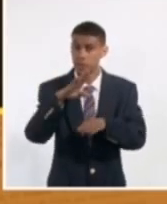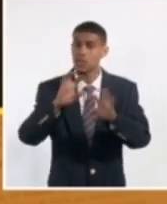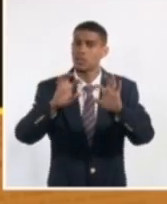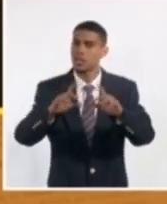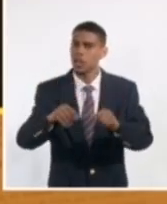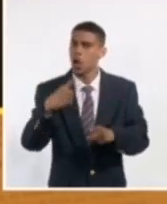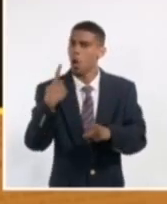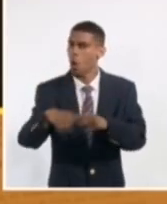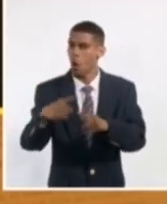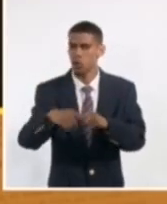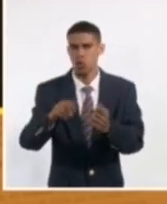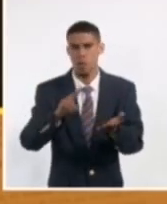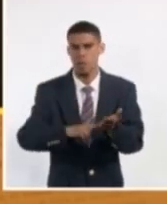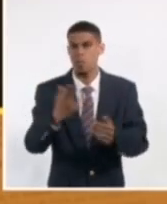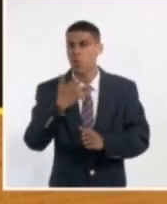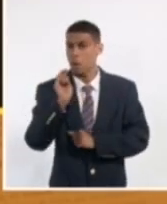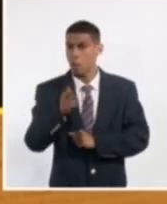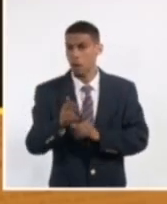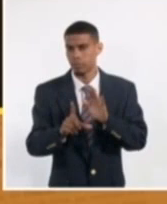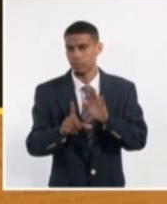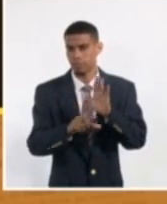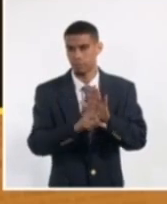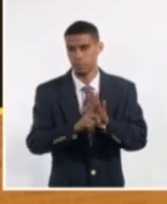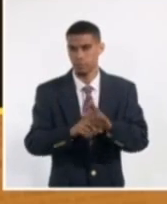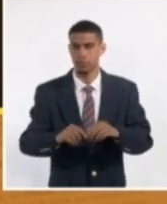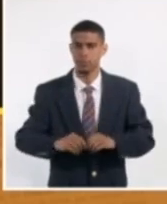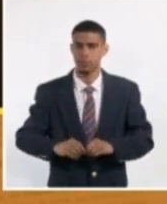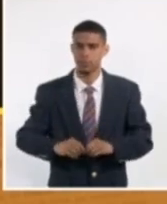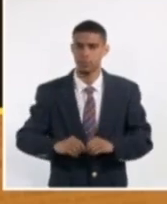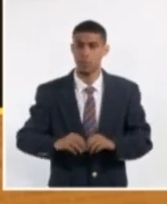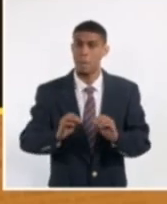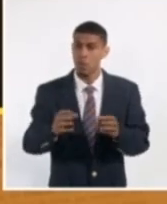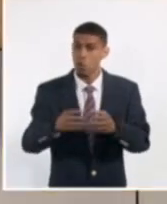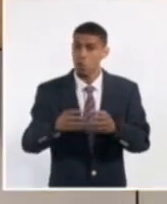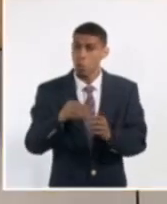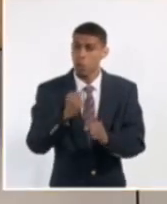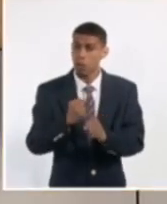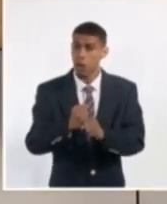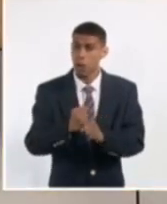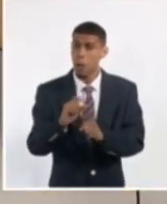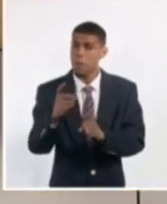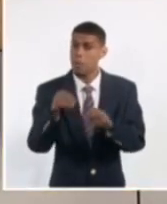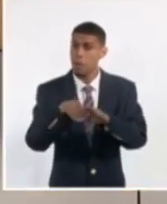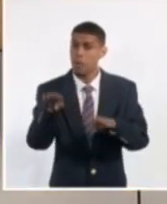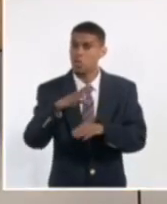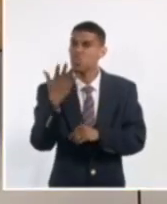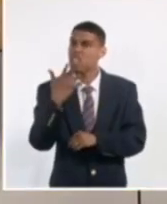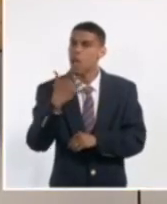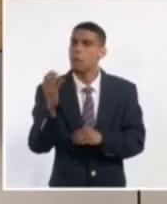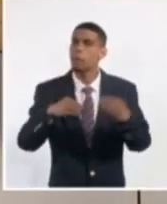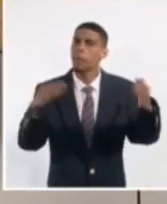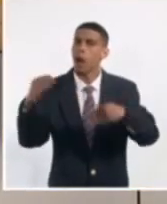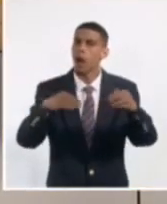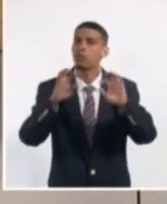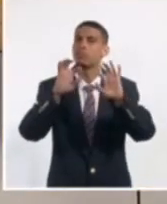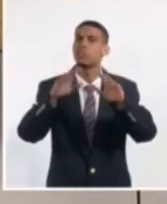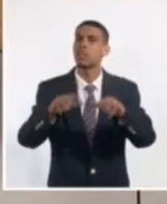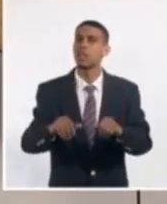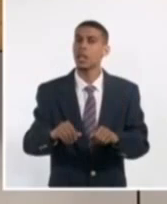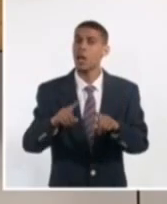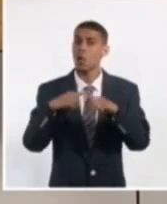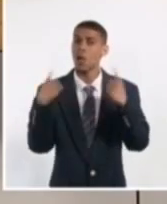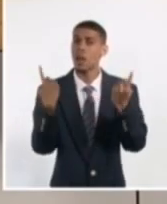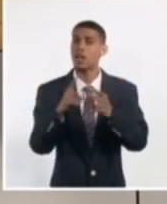otros miembros que determine la ley. En las sesiones del Consejo de Ministros participa por derecho propio el secretario general de la Central